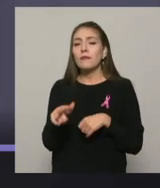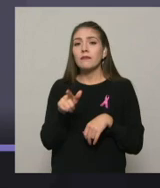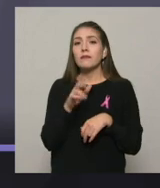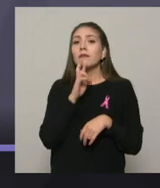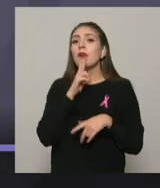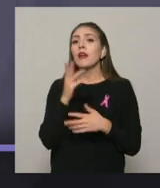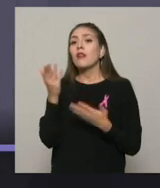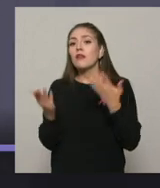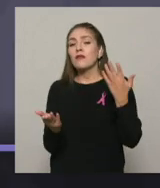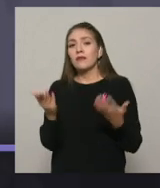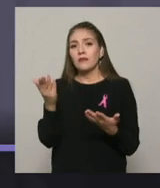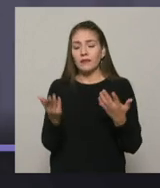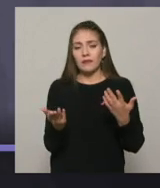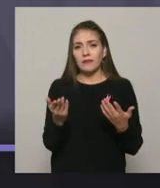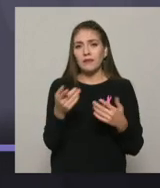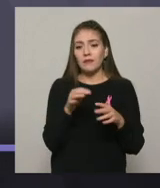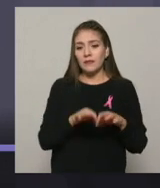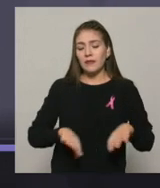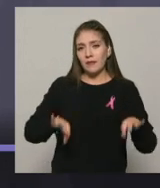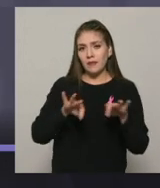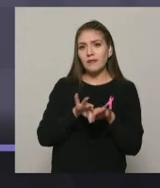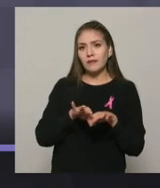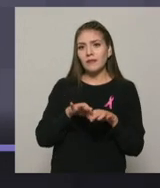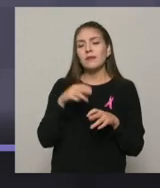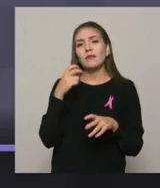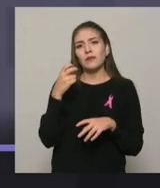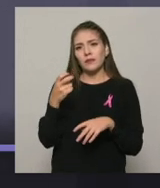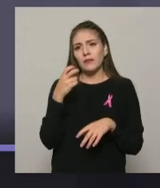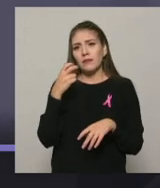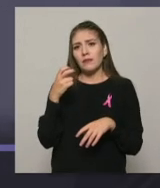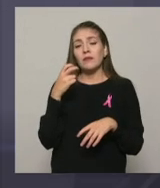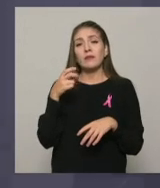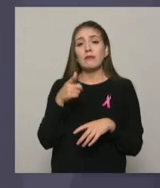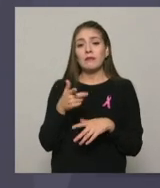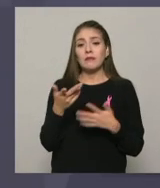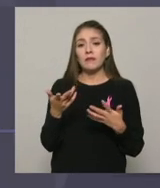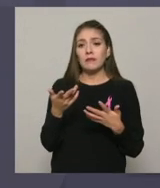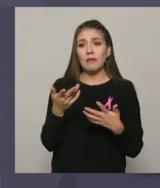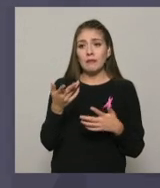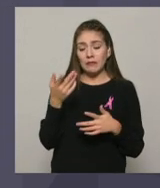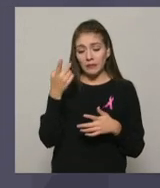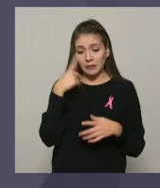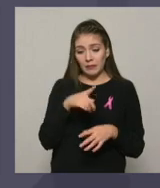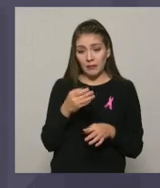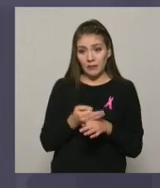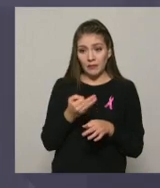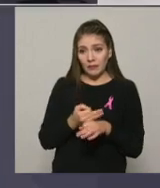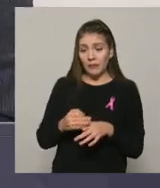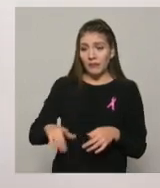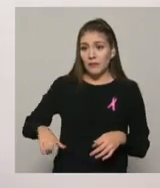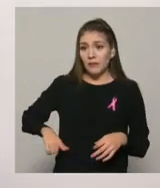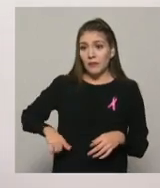ciencia. Entonces, yo creo que para el actual gobierno,